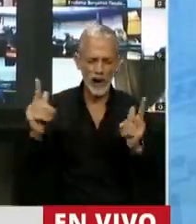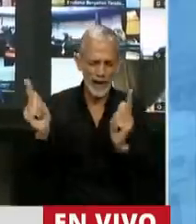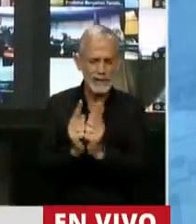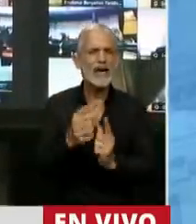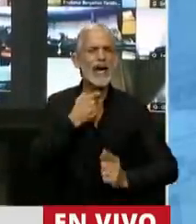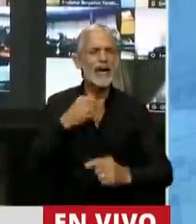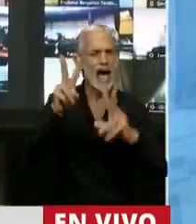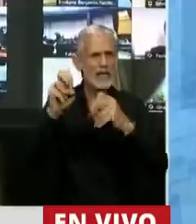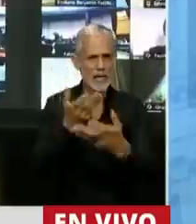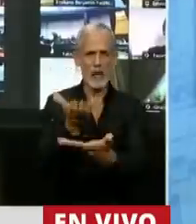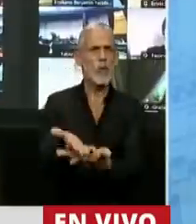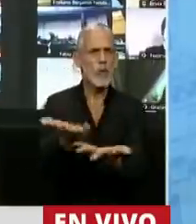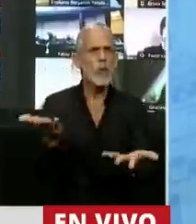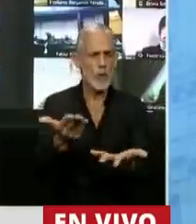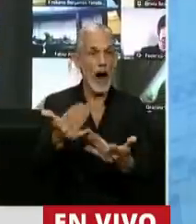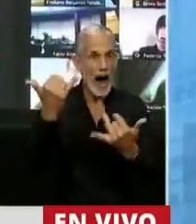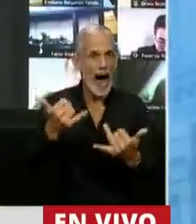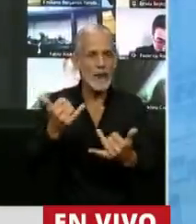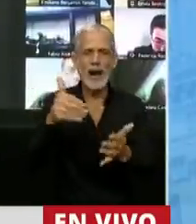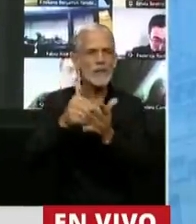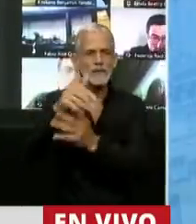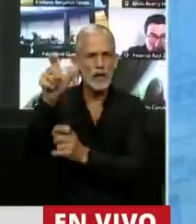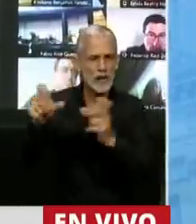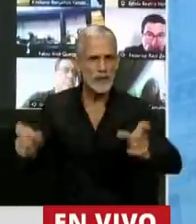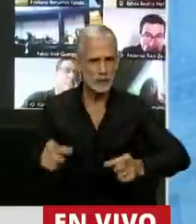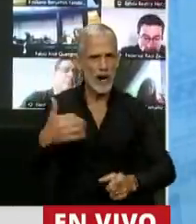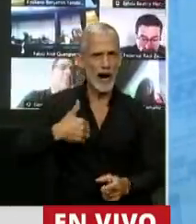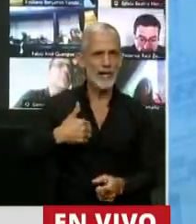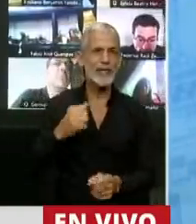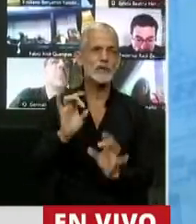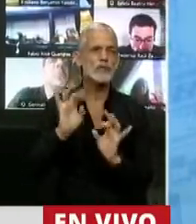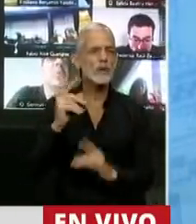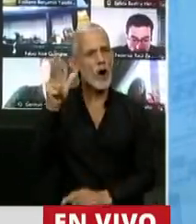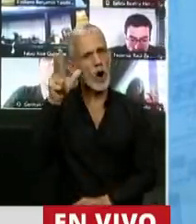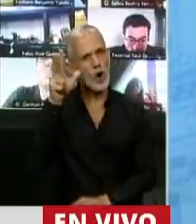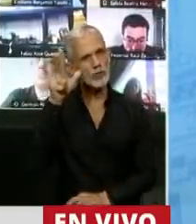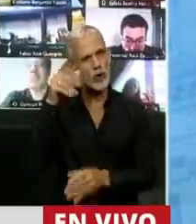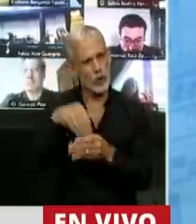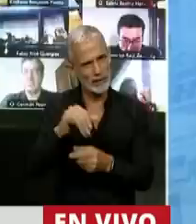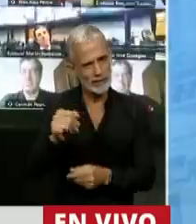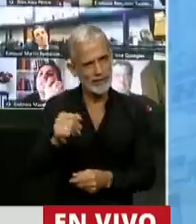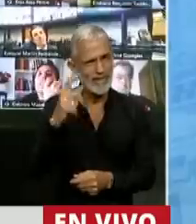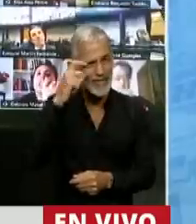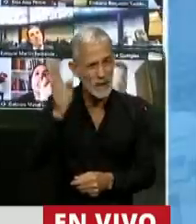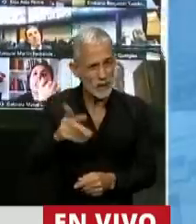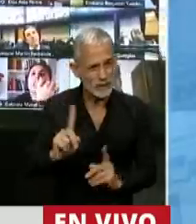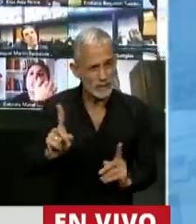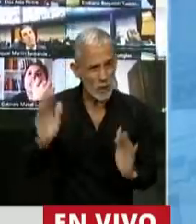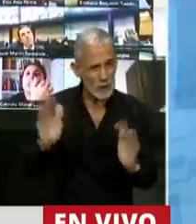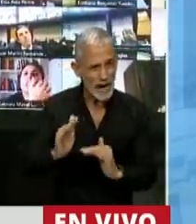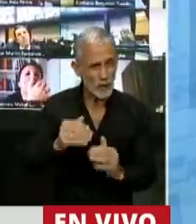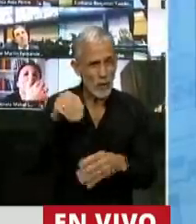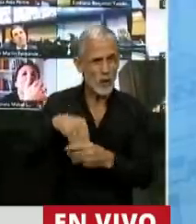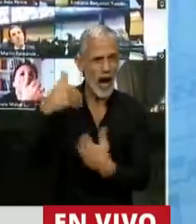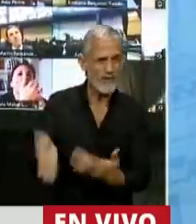querían tratar un tema que realmente afecta a millones de argentinas y argentinos, solo 8. Ni siquiera el 10% del bloque votó